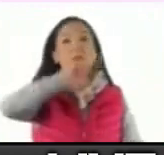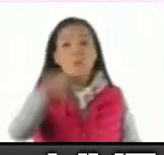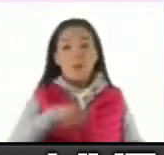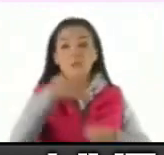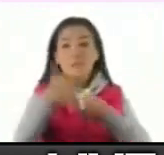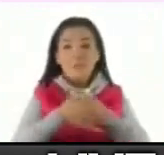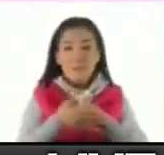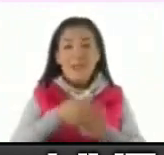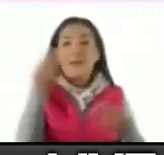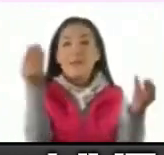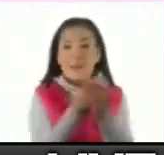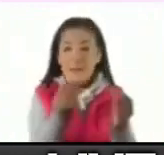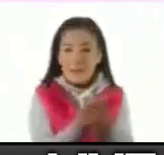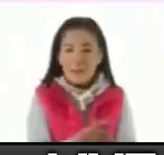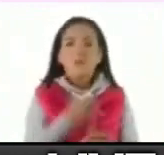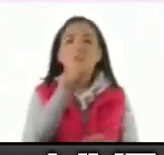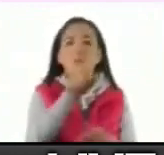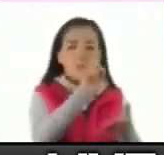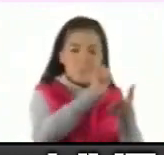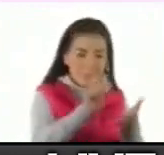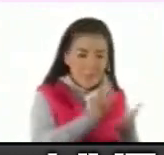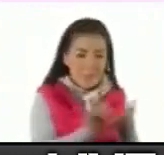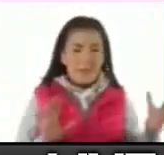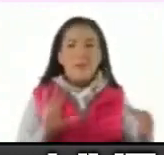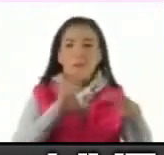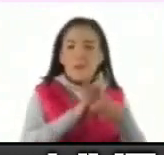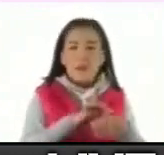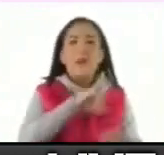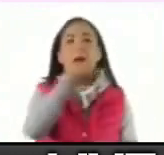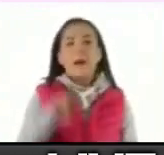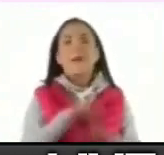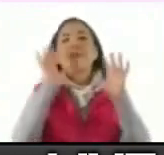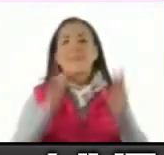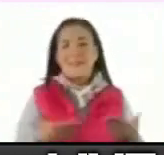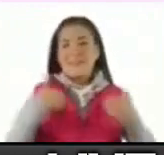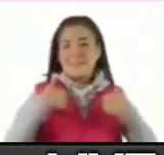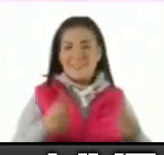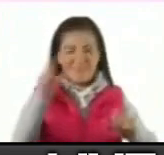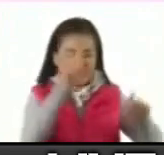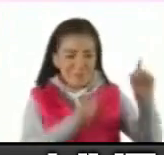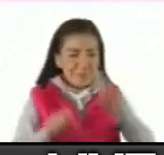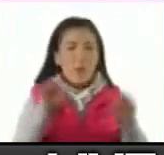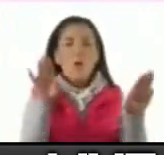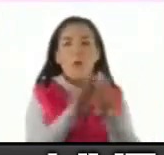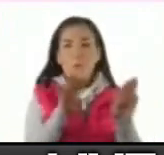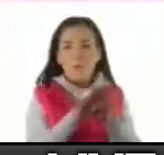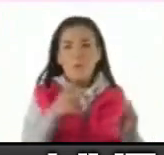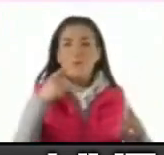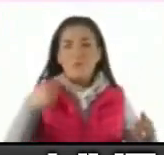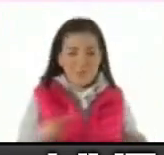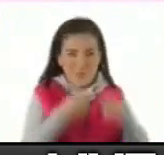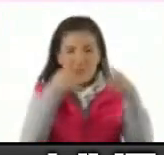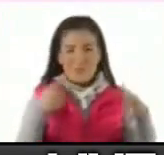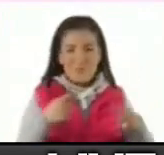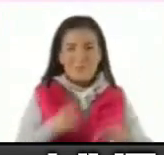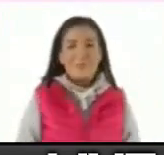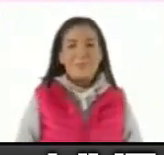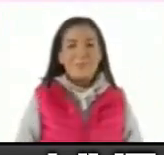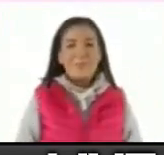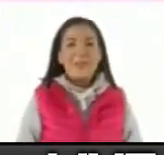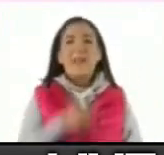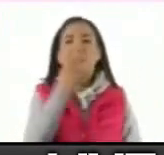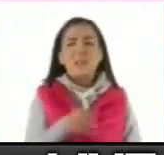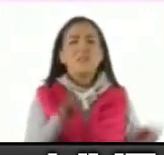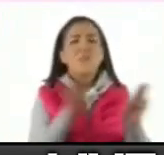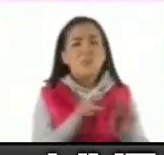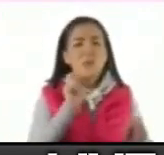posteriores la vayan completando. Así puedan comprender mucho mejor las reacciones químicas. Cada vez que aprendemos de